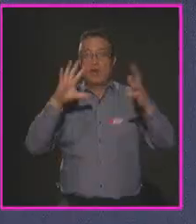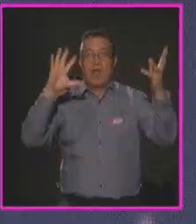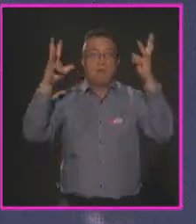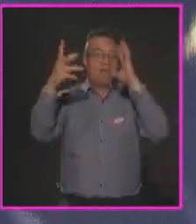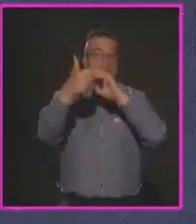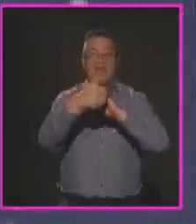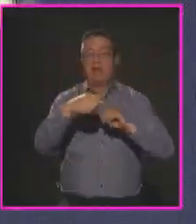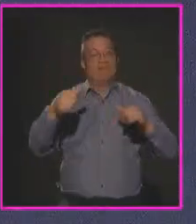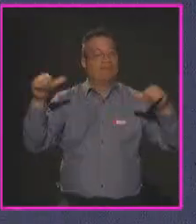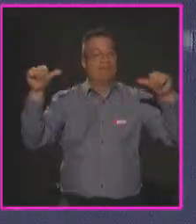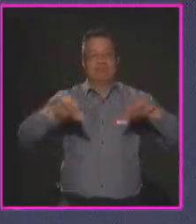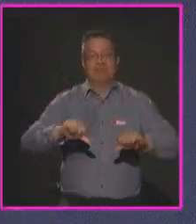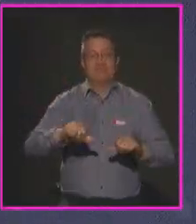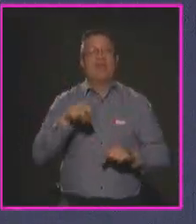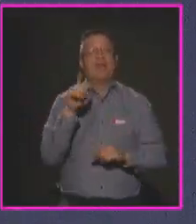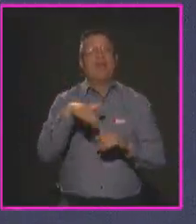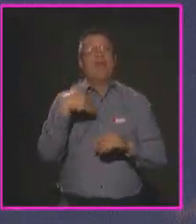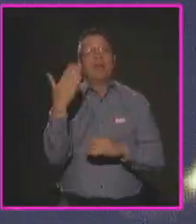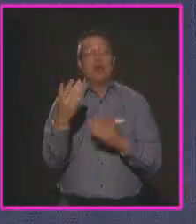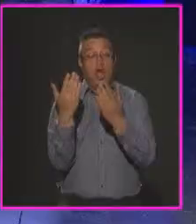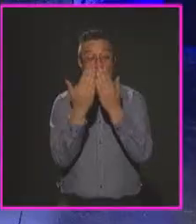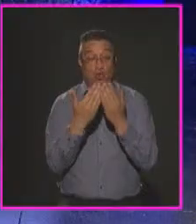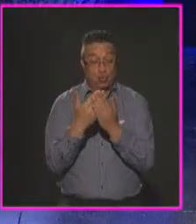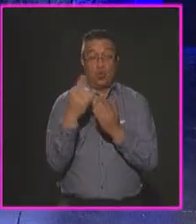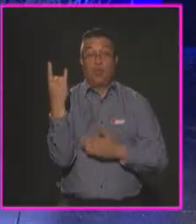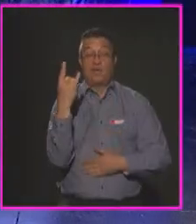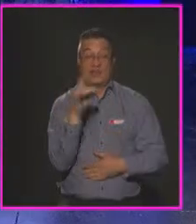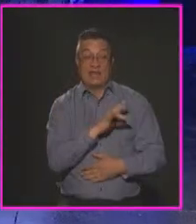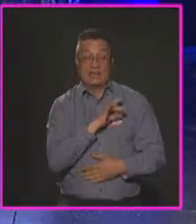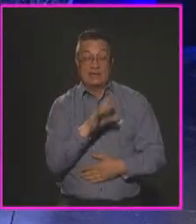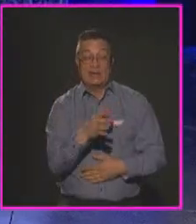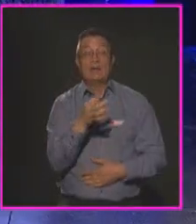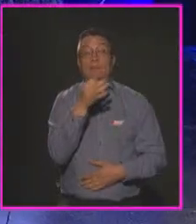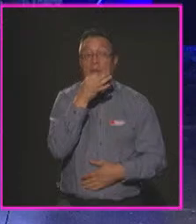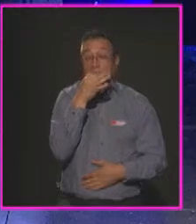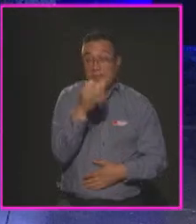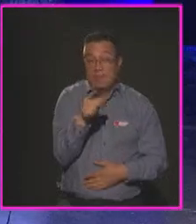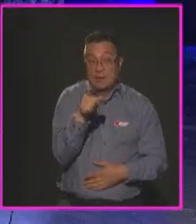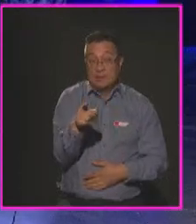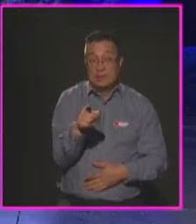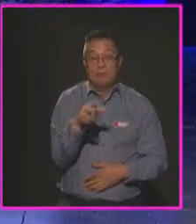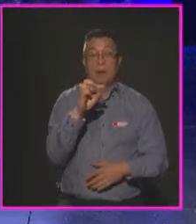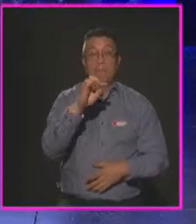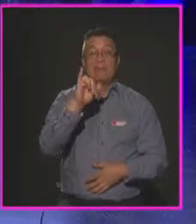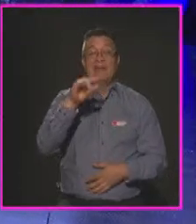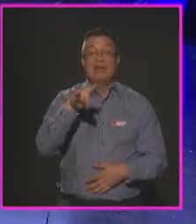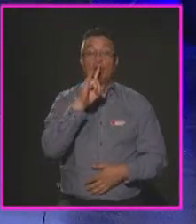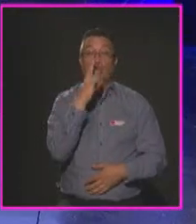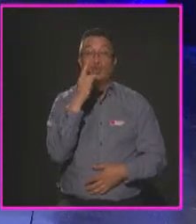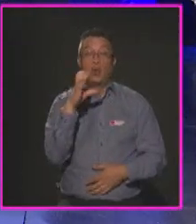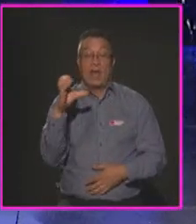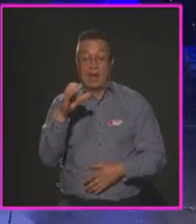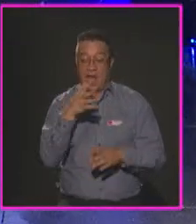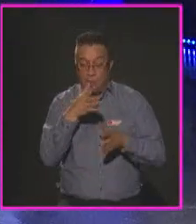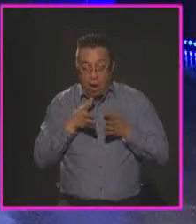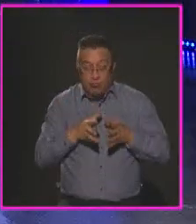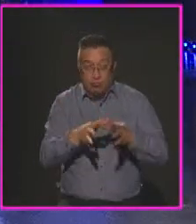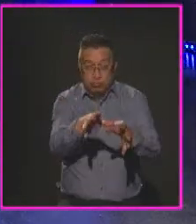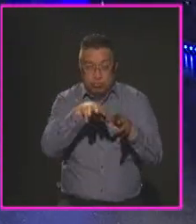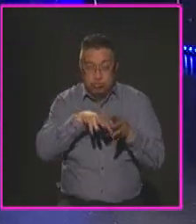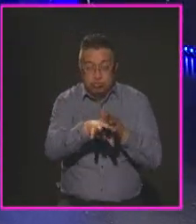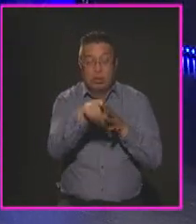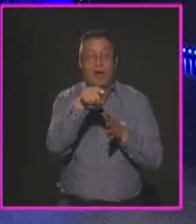inadecuada. Después otro estudio de la Universidad de Chile concluyó que, entre otras cosas, el estero Pintué no solo contribuía